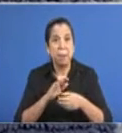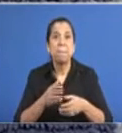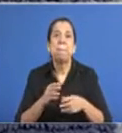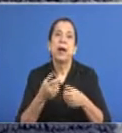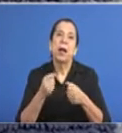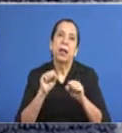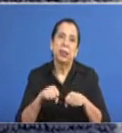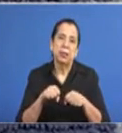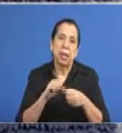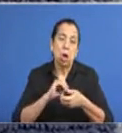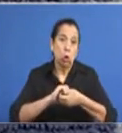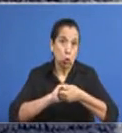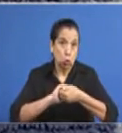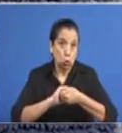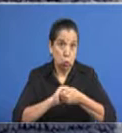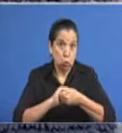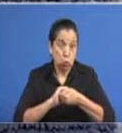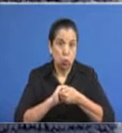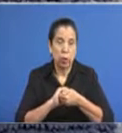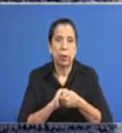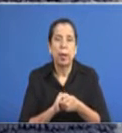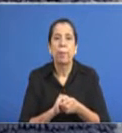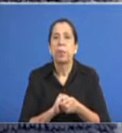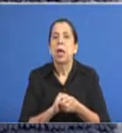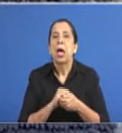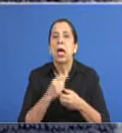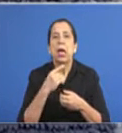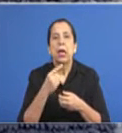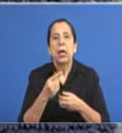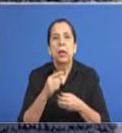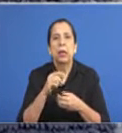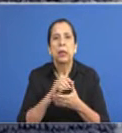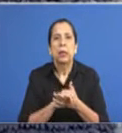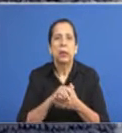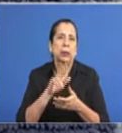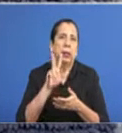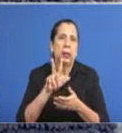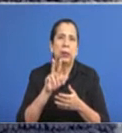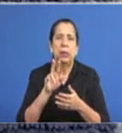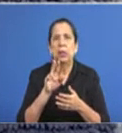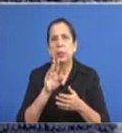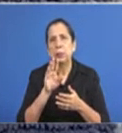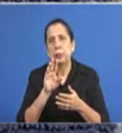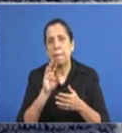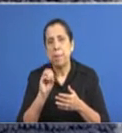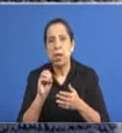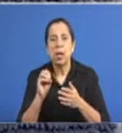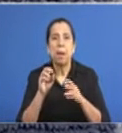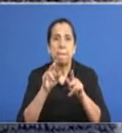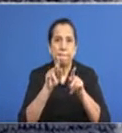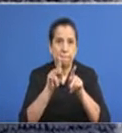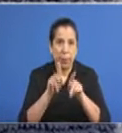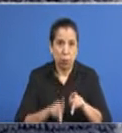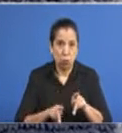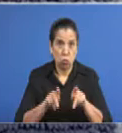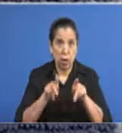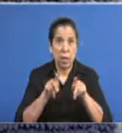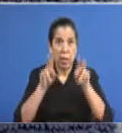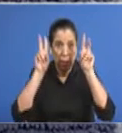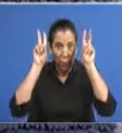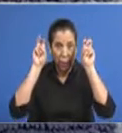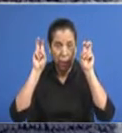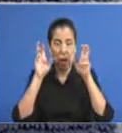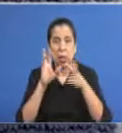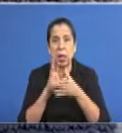le activó de manera automática la moratoria a alrededor de 32.000 clientes Sin embargo, los primeros días